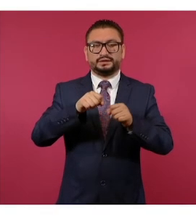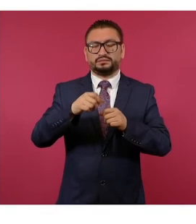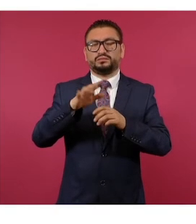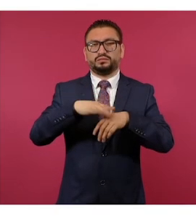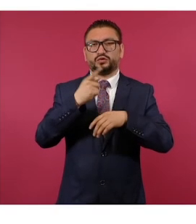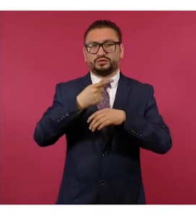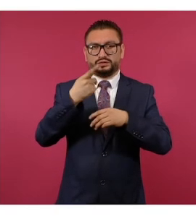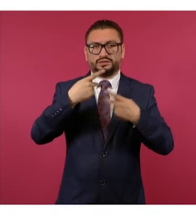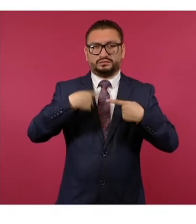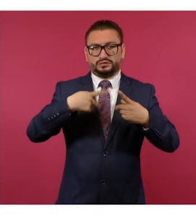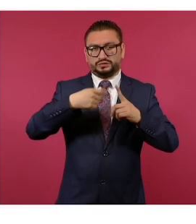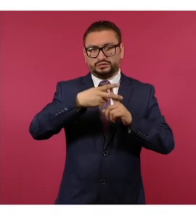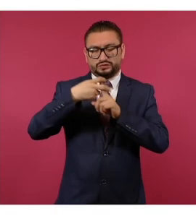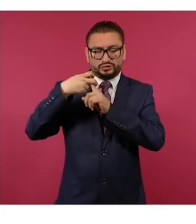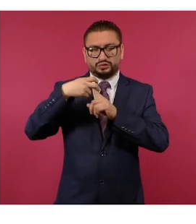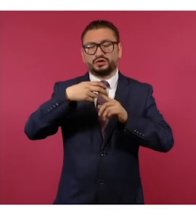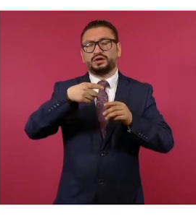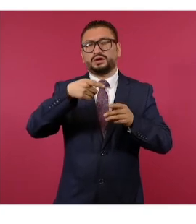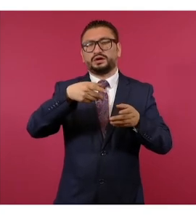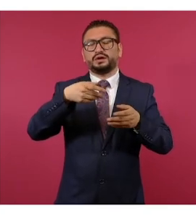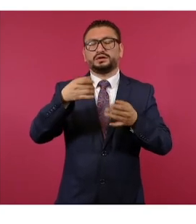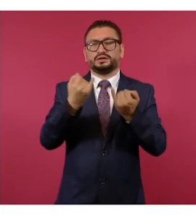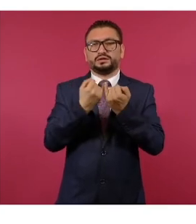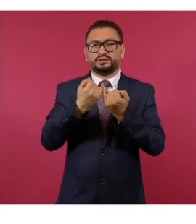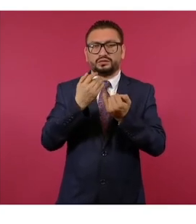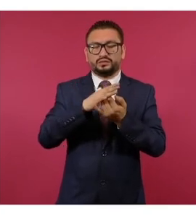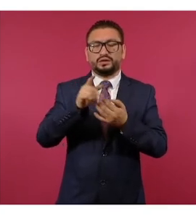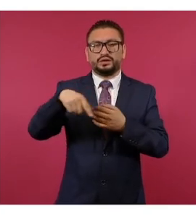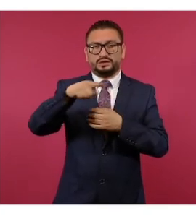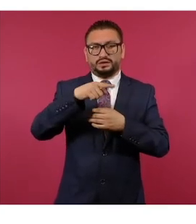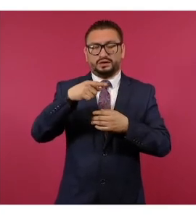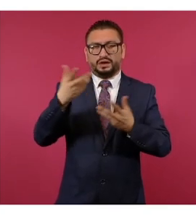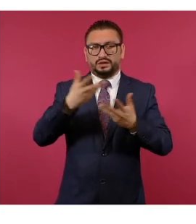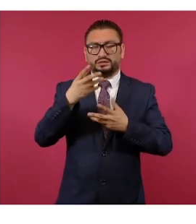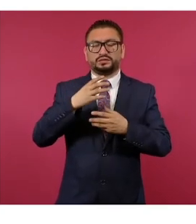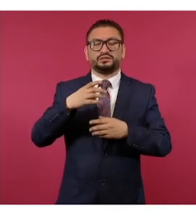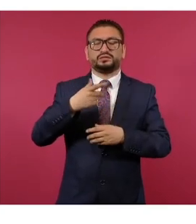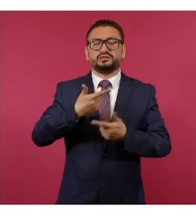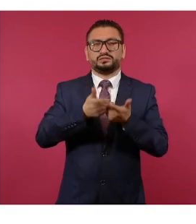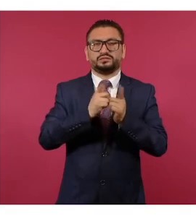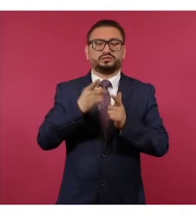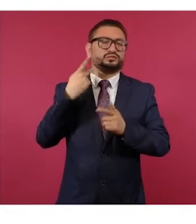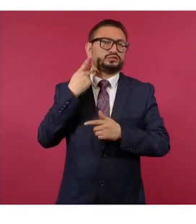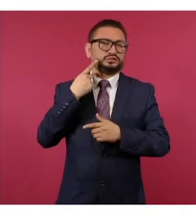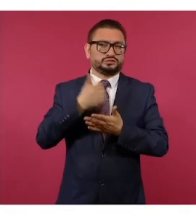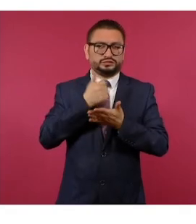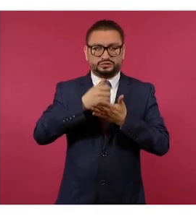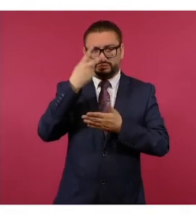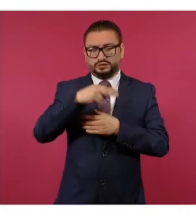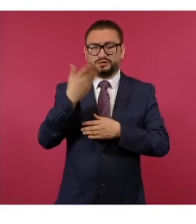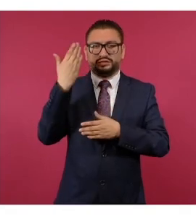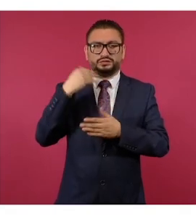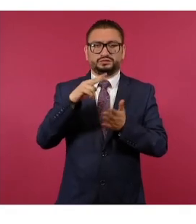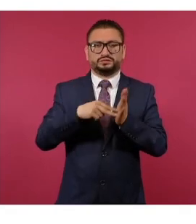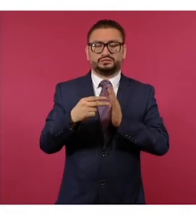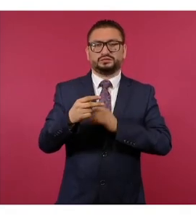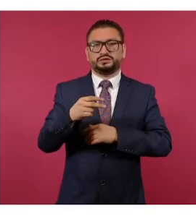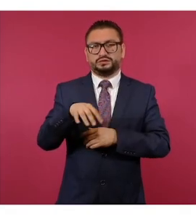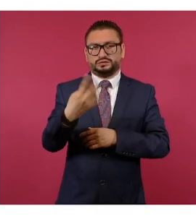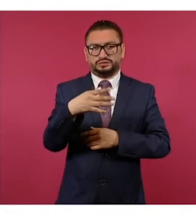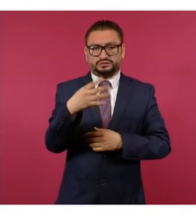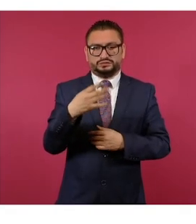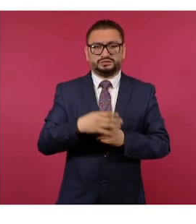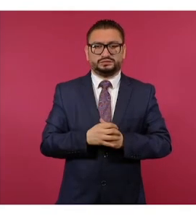de trata de personas cometido durante su gestión al frente de un partido político en la Ciudad de México en el año